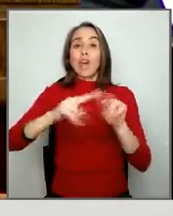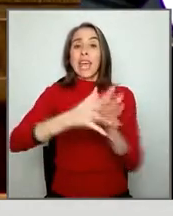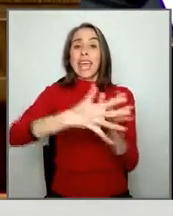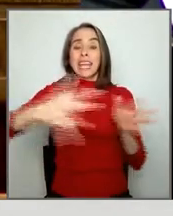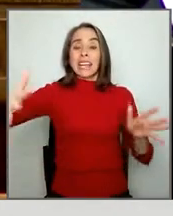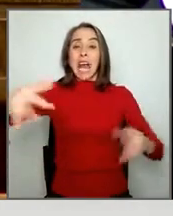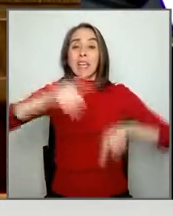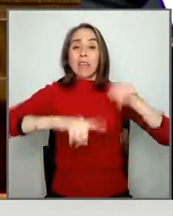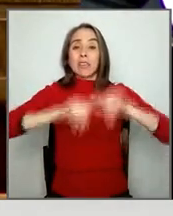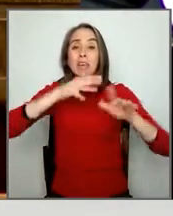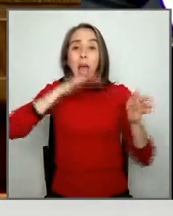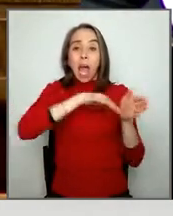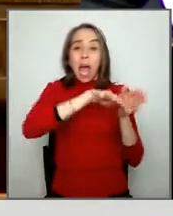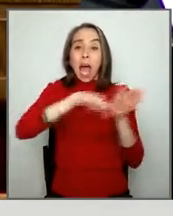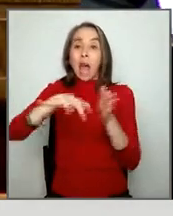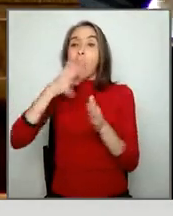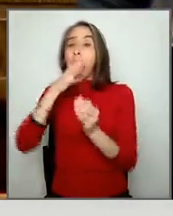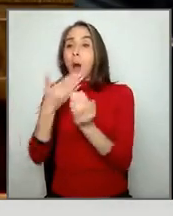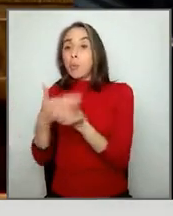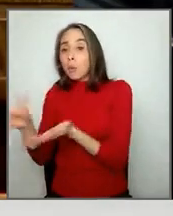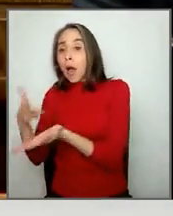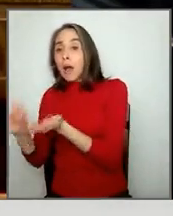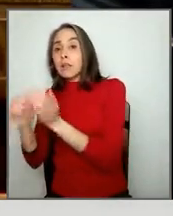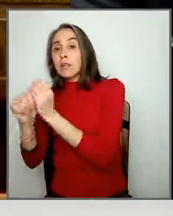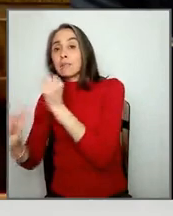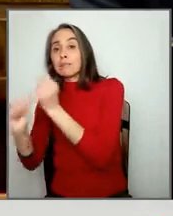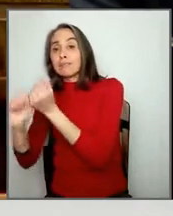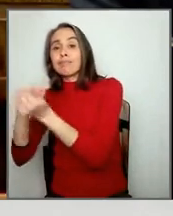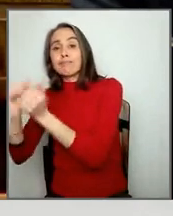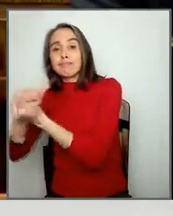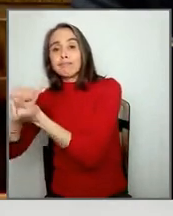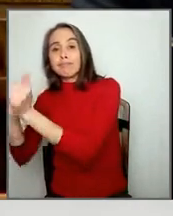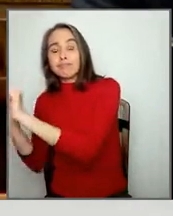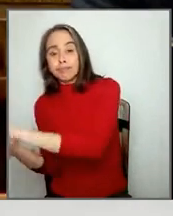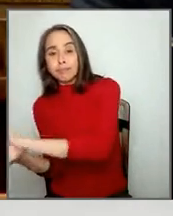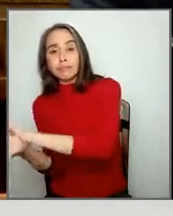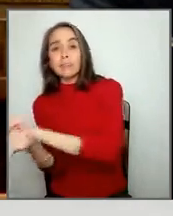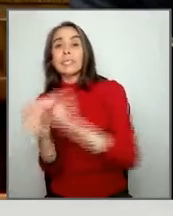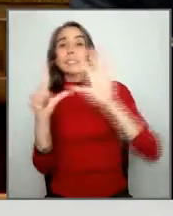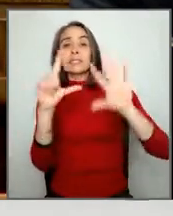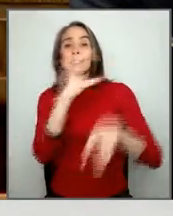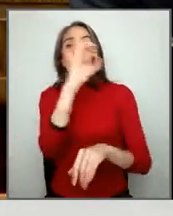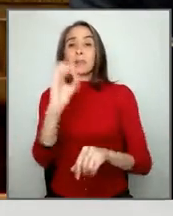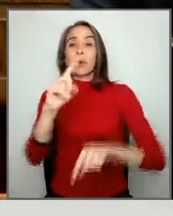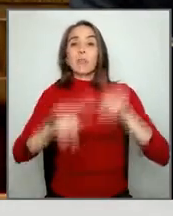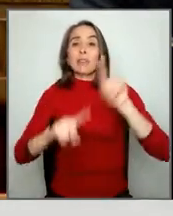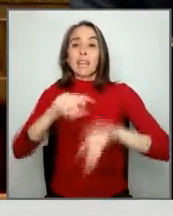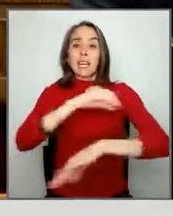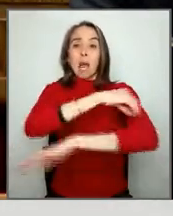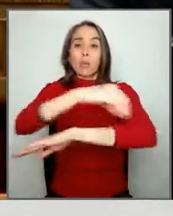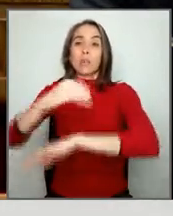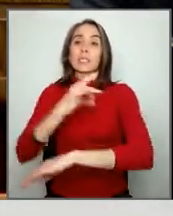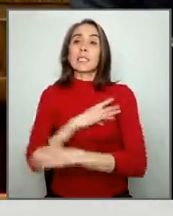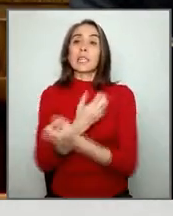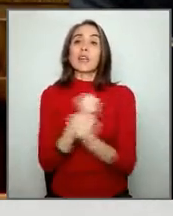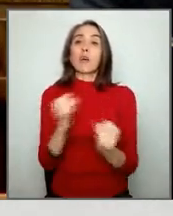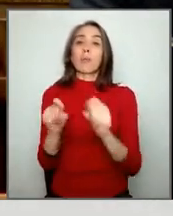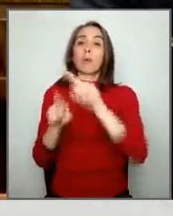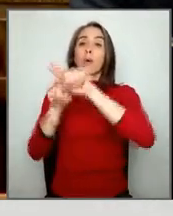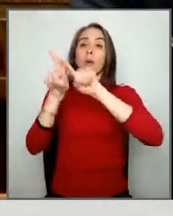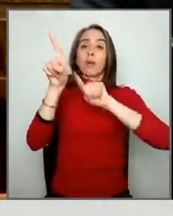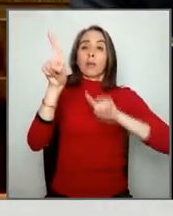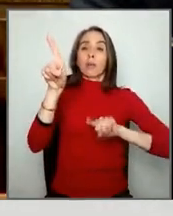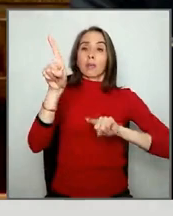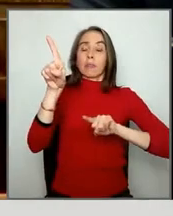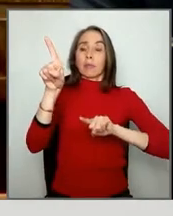abastecidas por aguas residuales tratadas Lo que equivale al 7% de las tierras cultiva chile no puede quedarse rezagado en esta